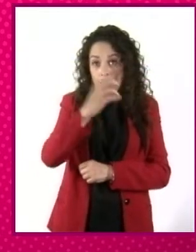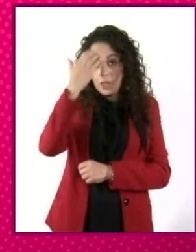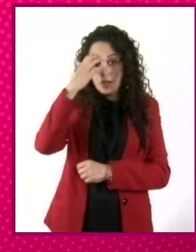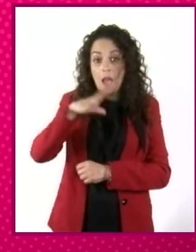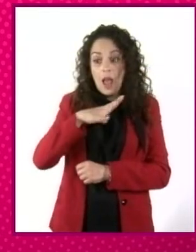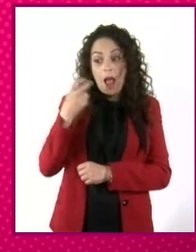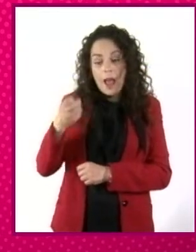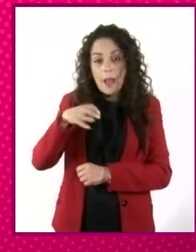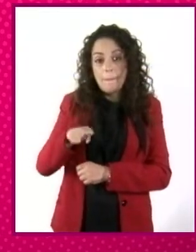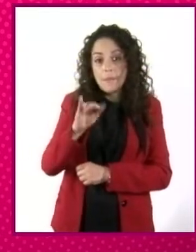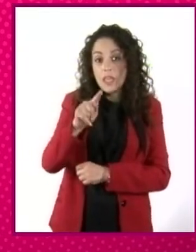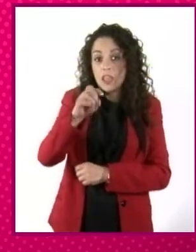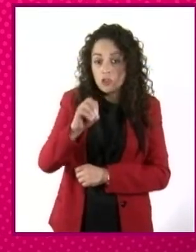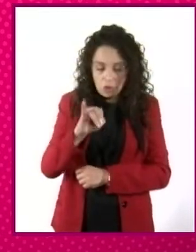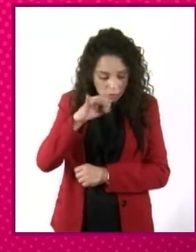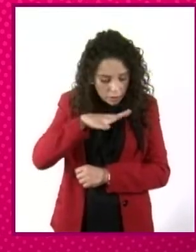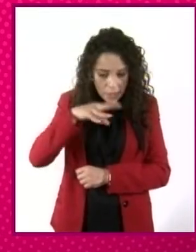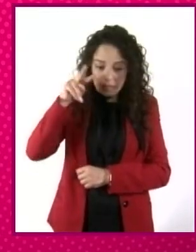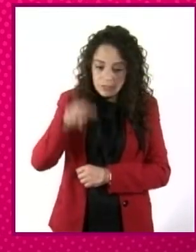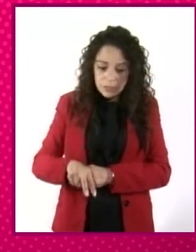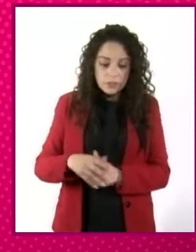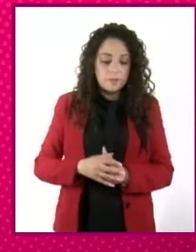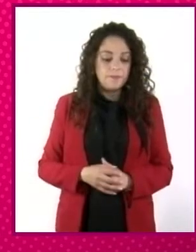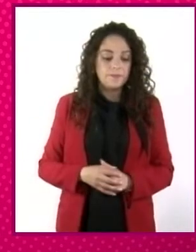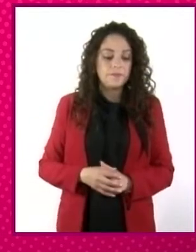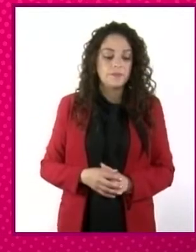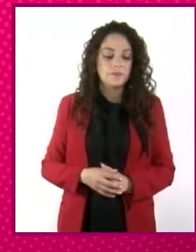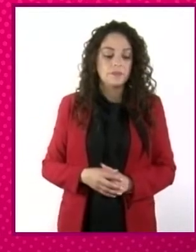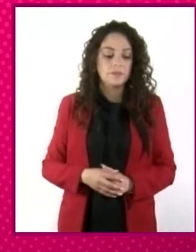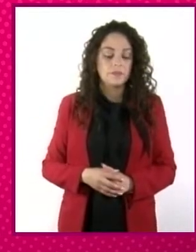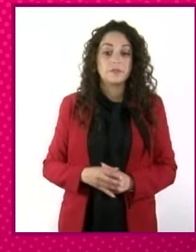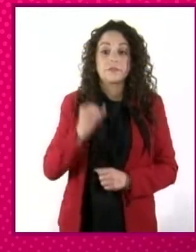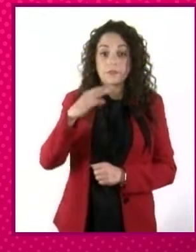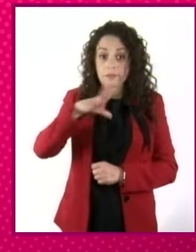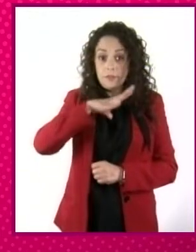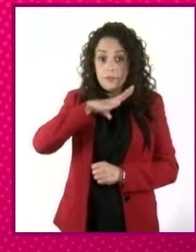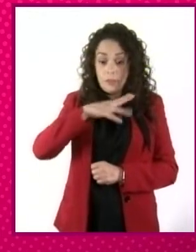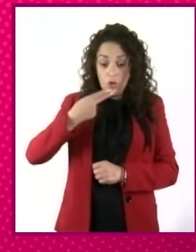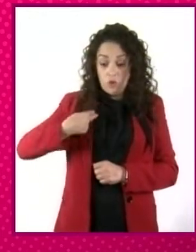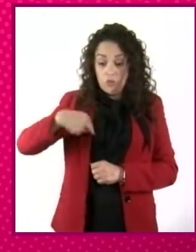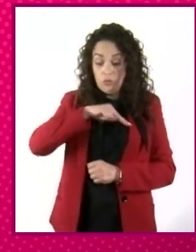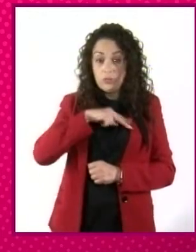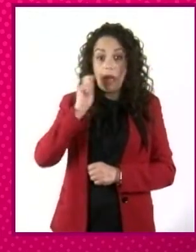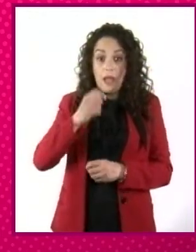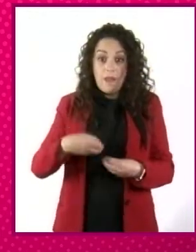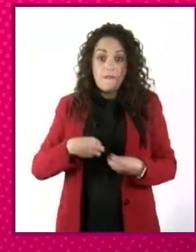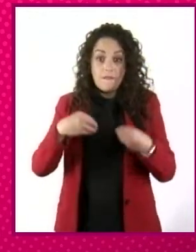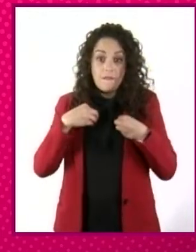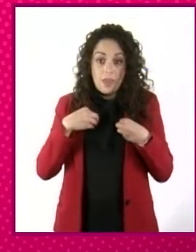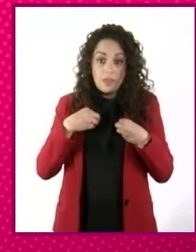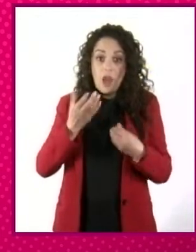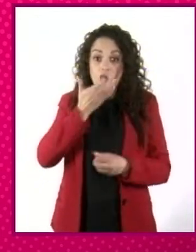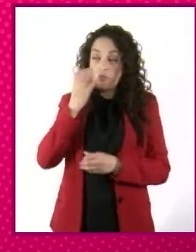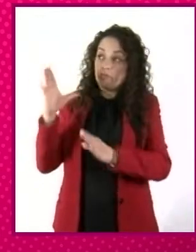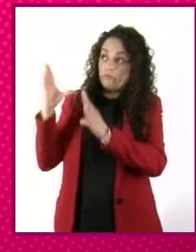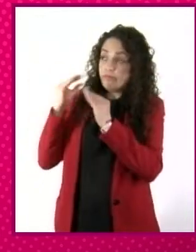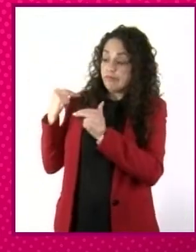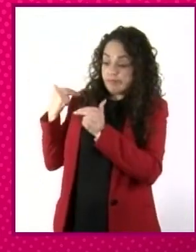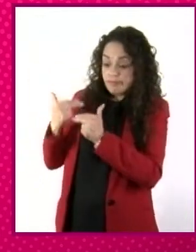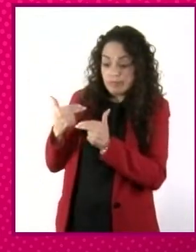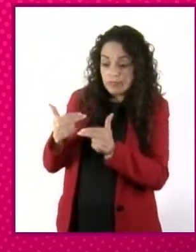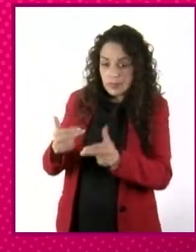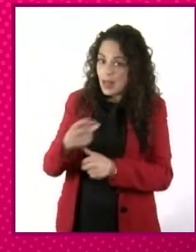estas creencias, que podamos ver qué tan presentes las tenemos nosotros en nuestras propias vidas para poder estar atentos y que no